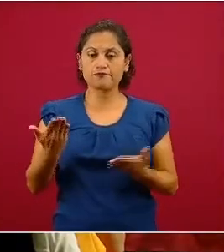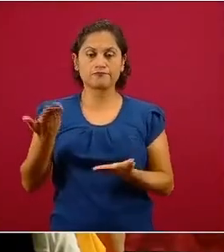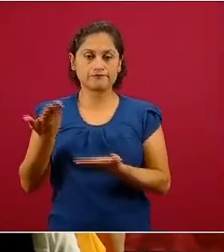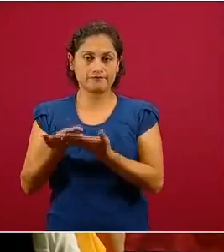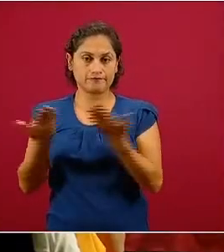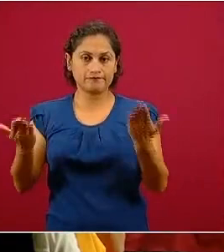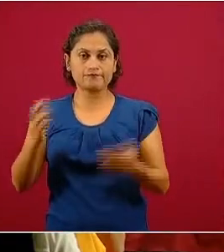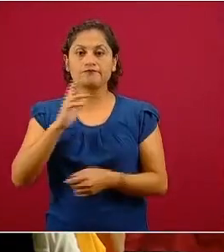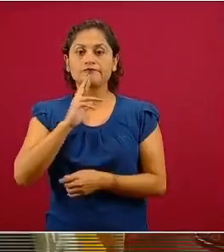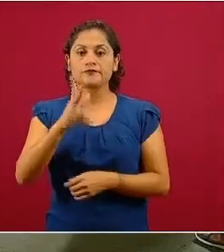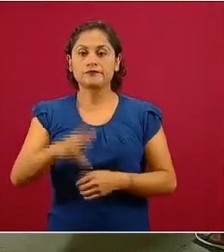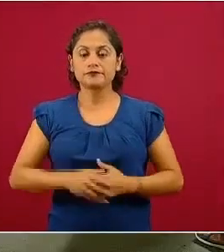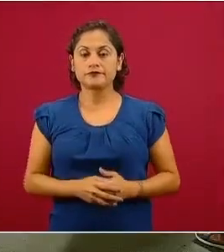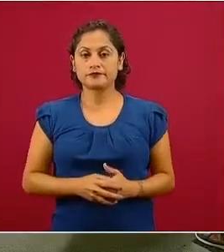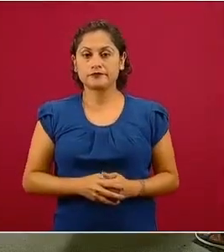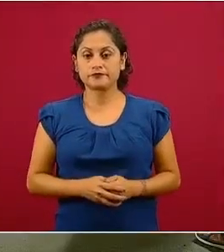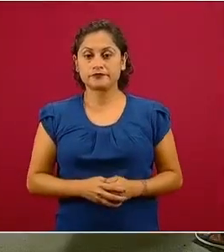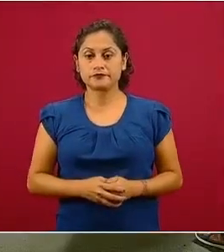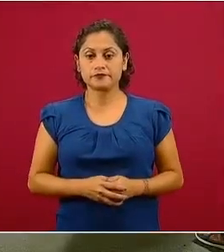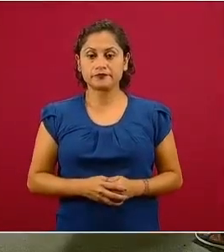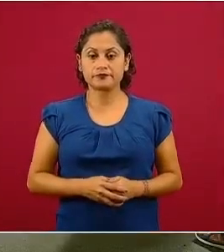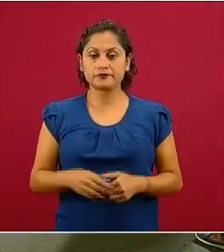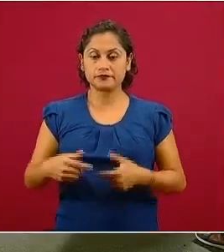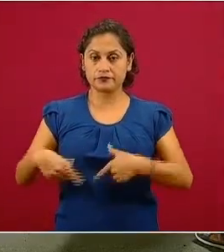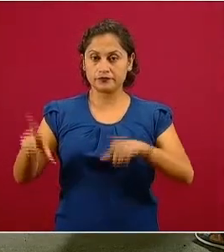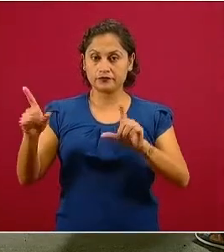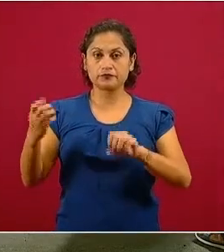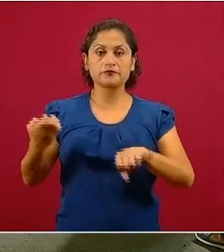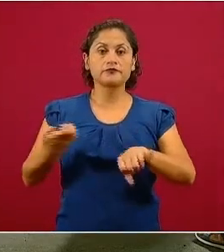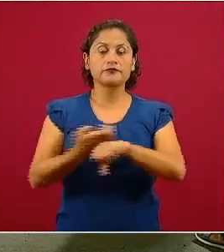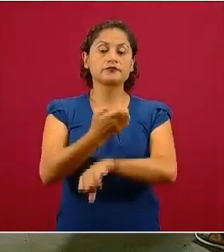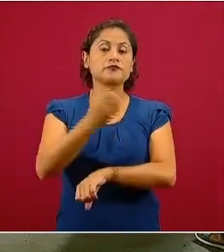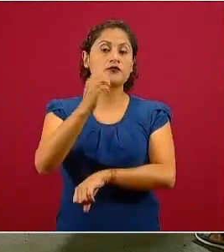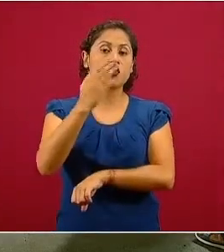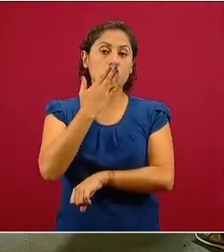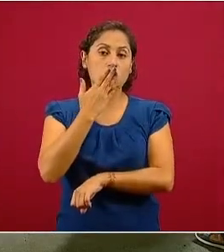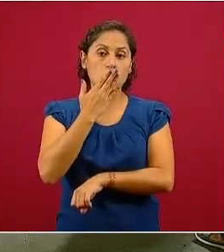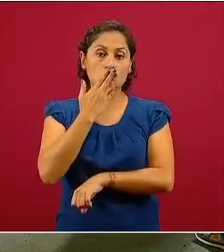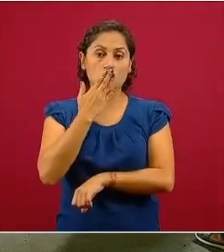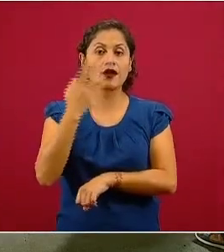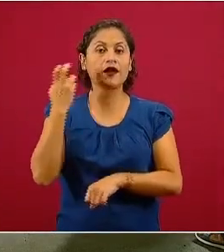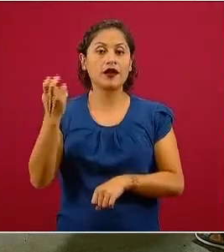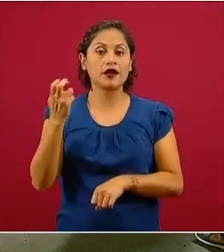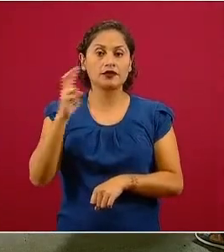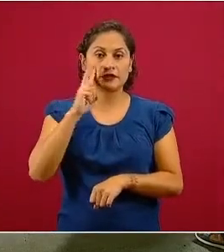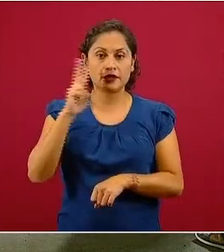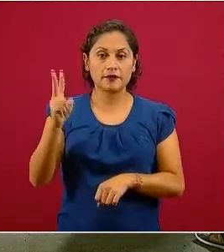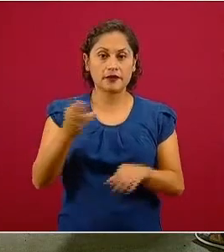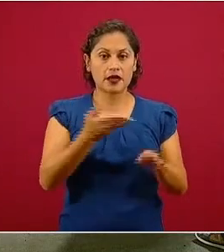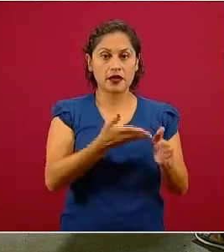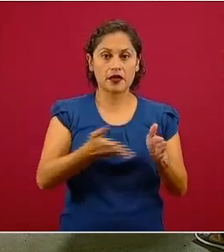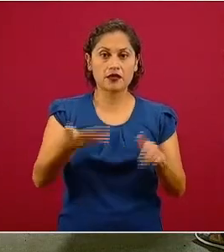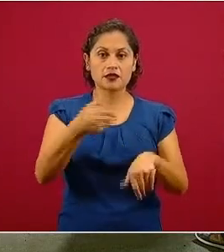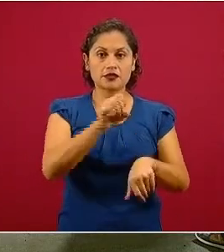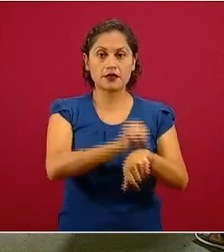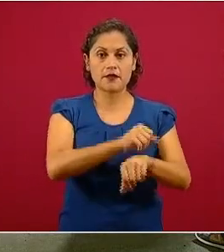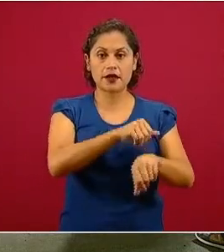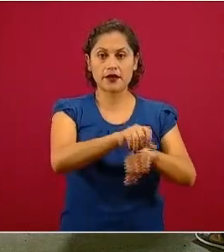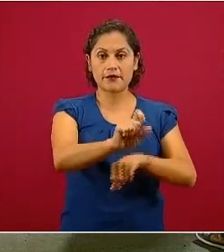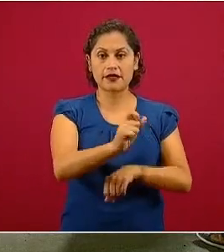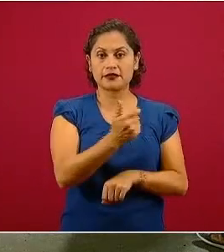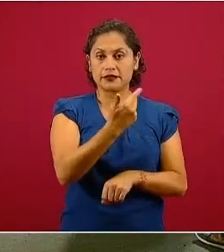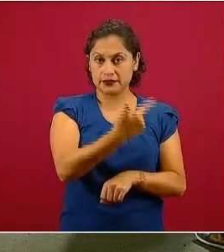siguiente. Aquí tenemos a Sonora, podemos ver una transmisión importante hasta la semana 27, en